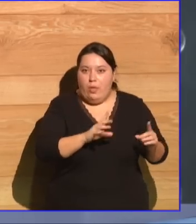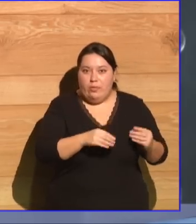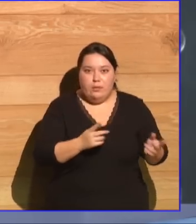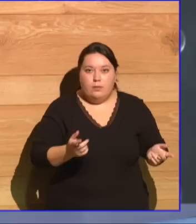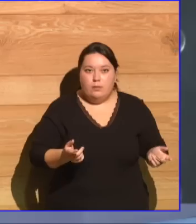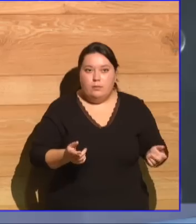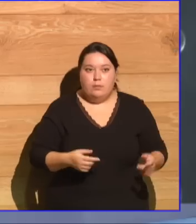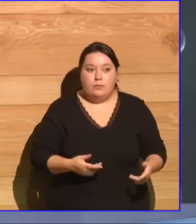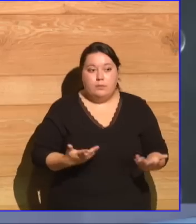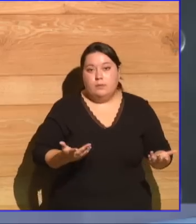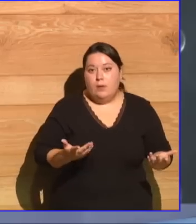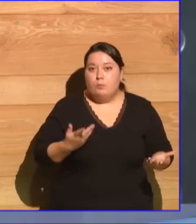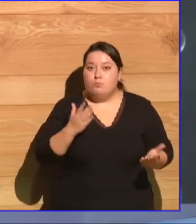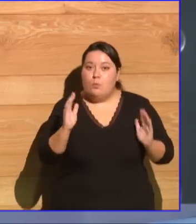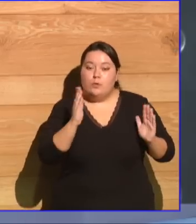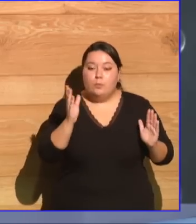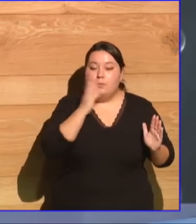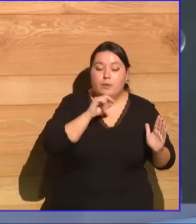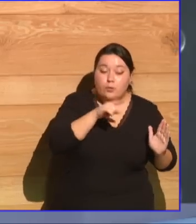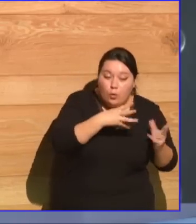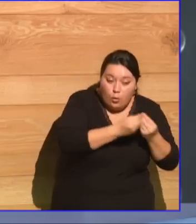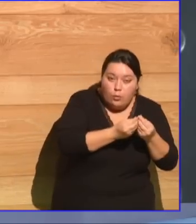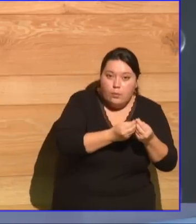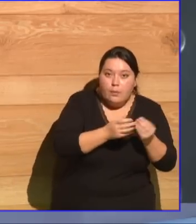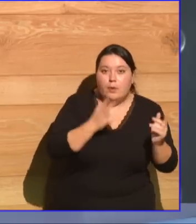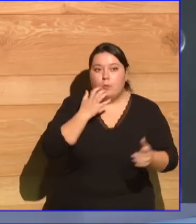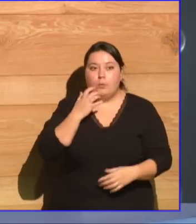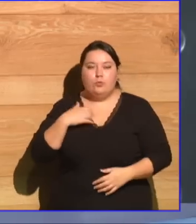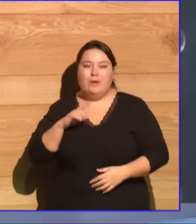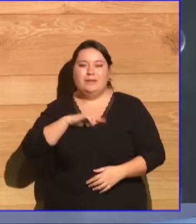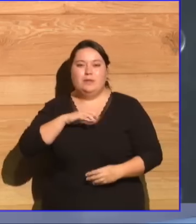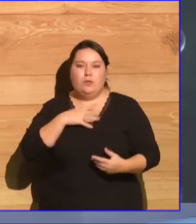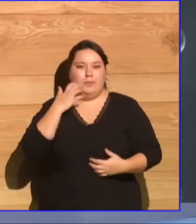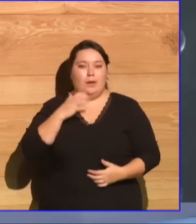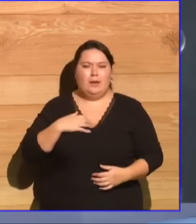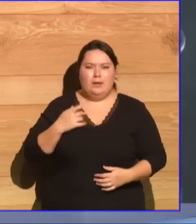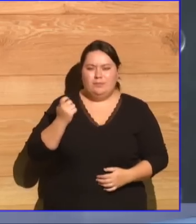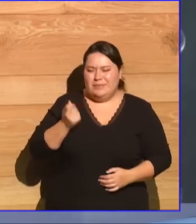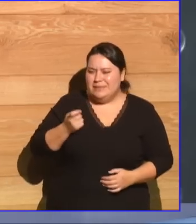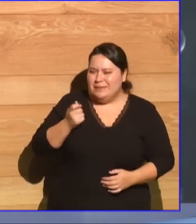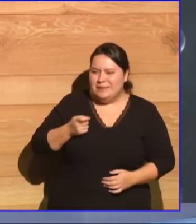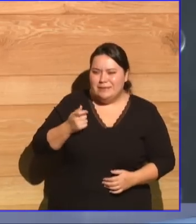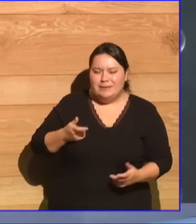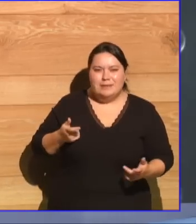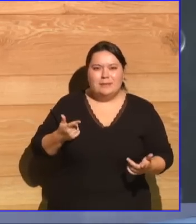ni allá. Hay momentos maravillosos con Hoffman, divertidísimos, pero por ejemplo yo tengo una sensación extraña constante